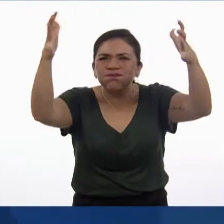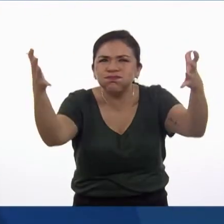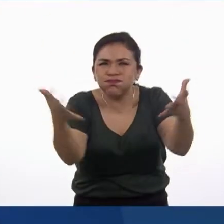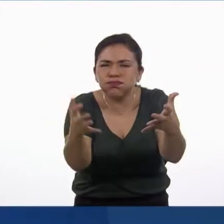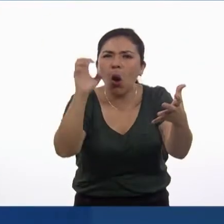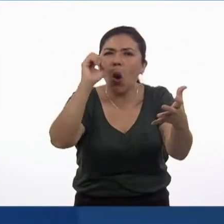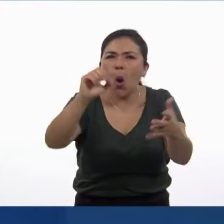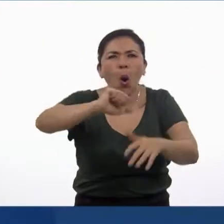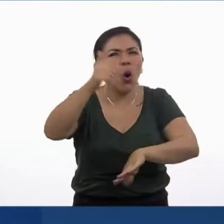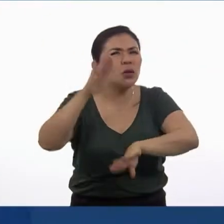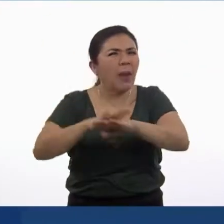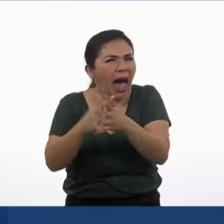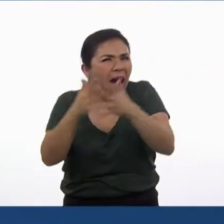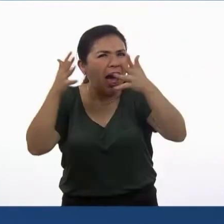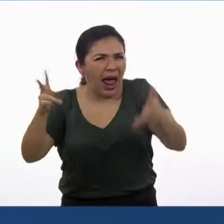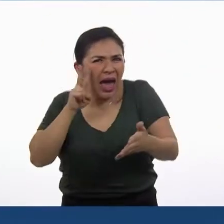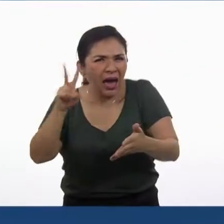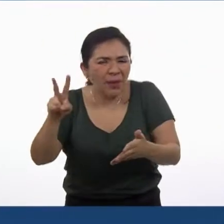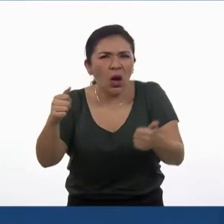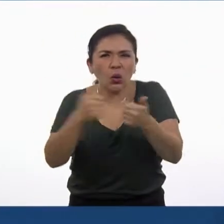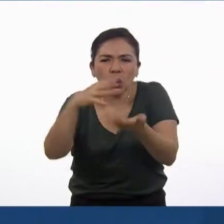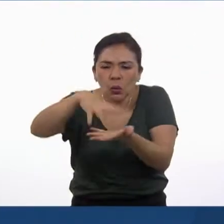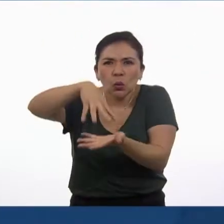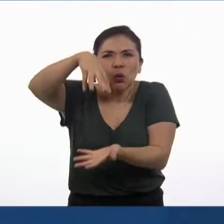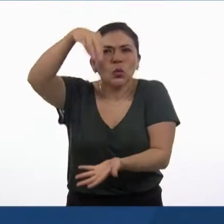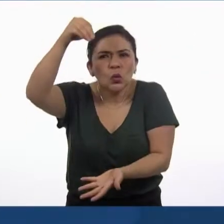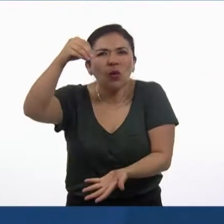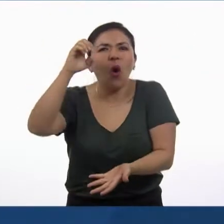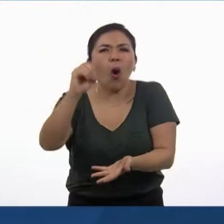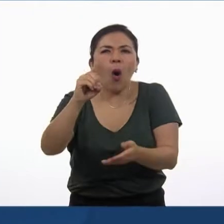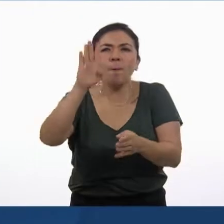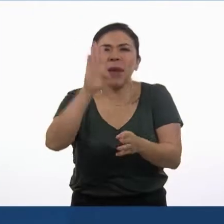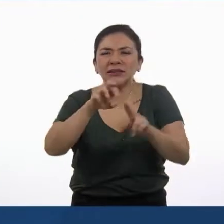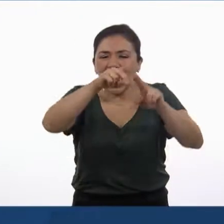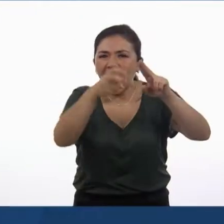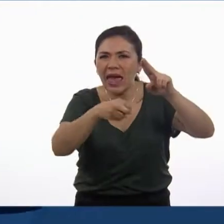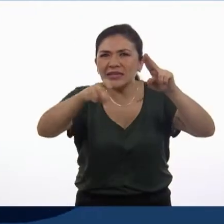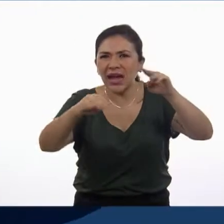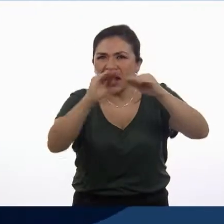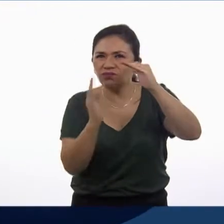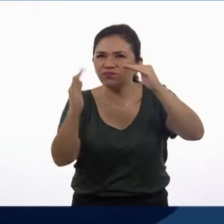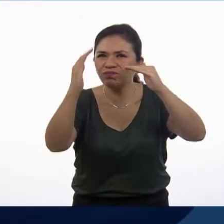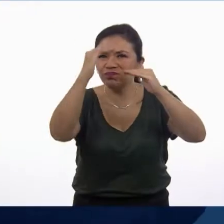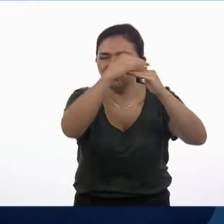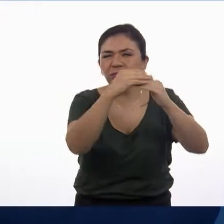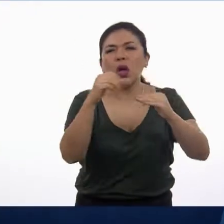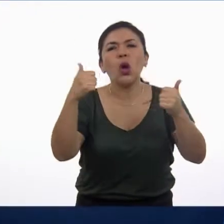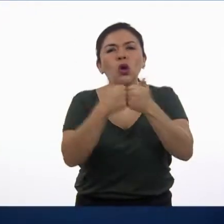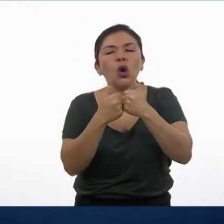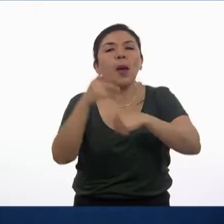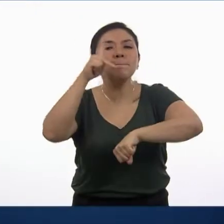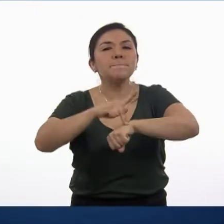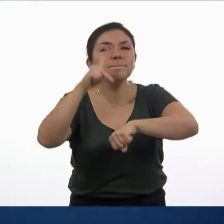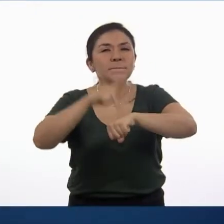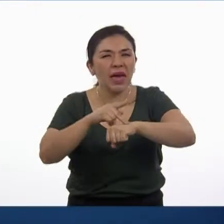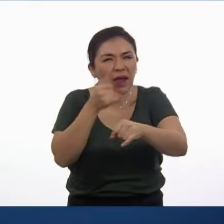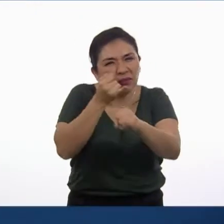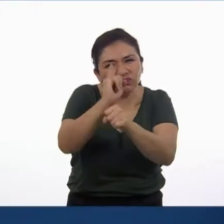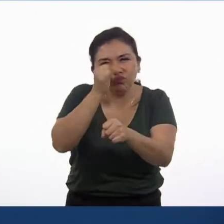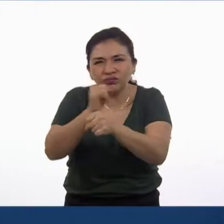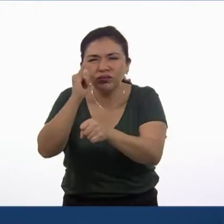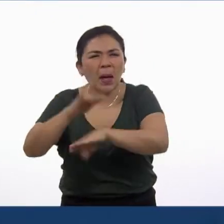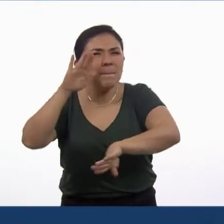otros gigantescos, con cúpulas puntiagudas y escalonadas, cubiertas con esculturas en piedra labrada y con un